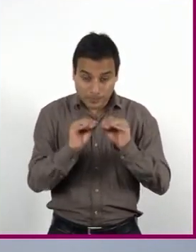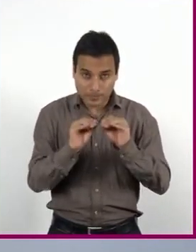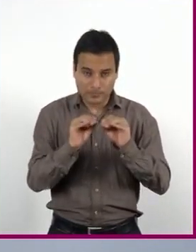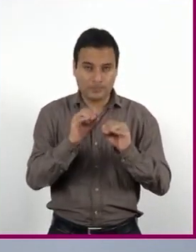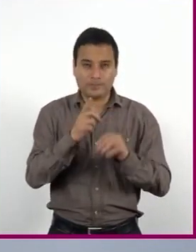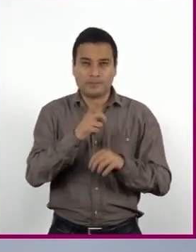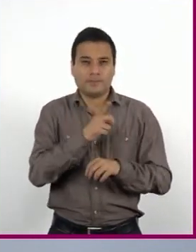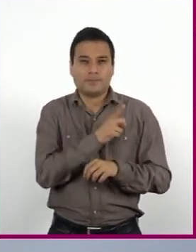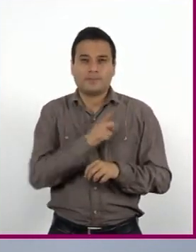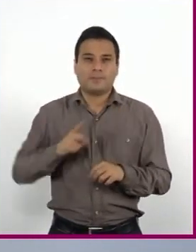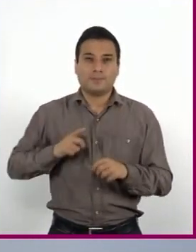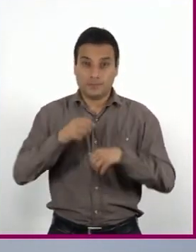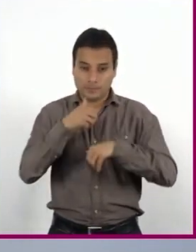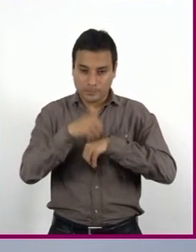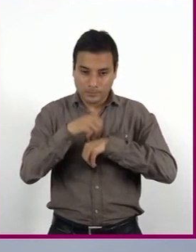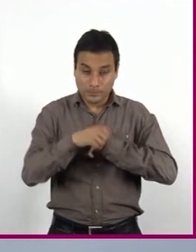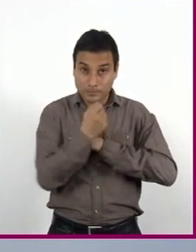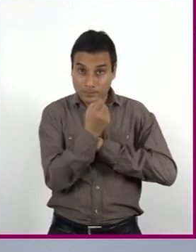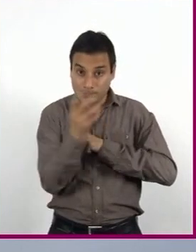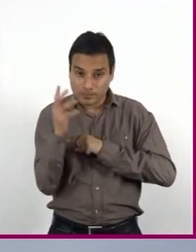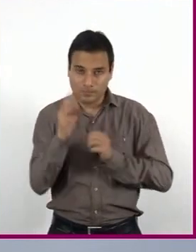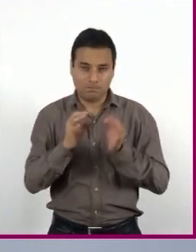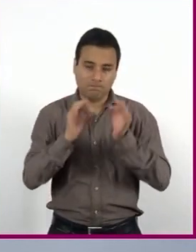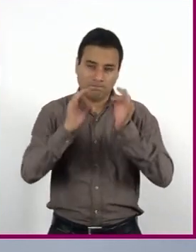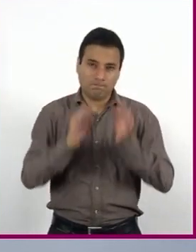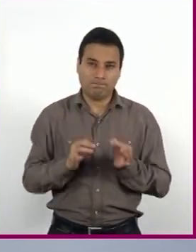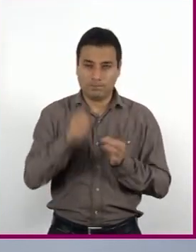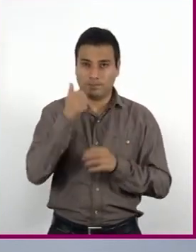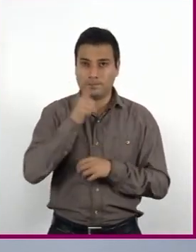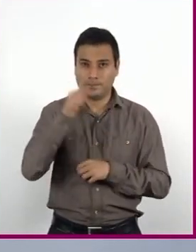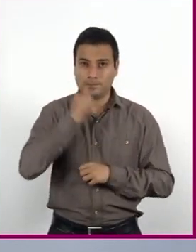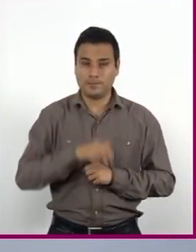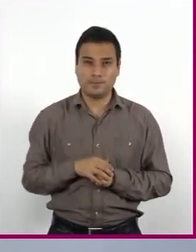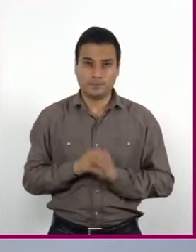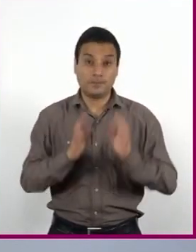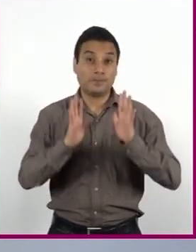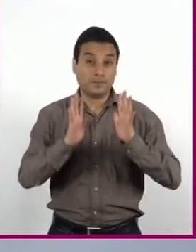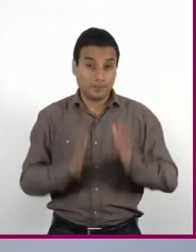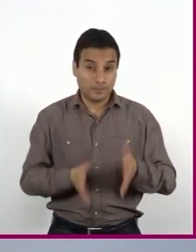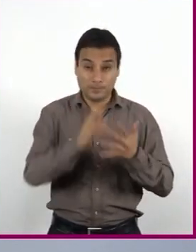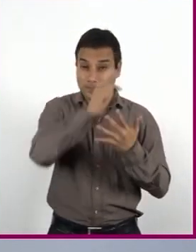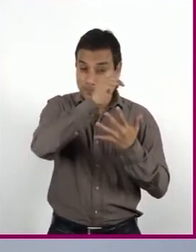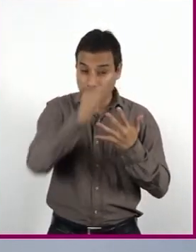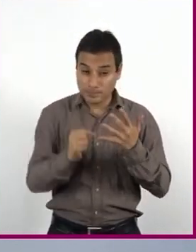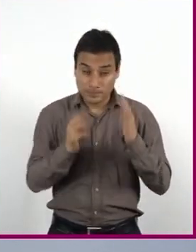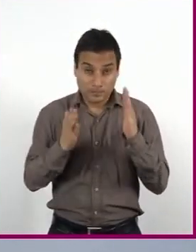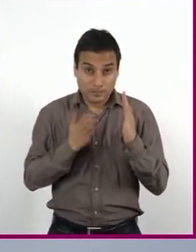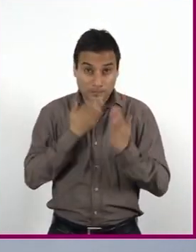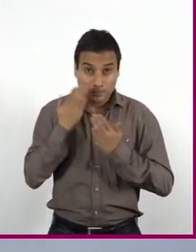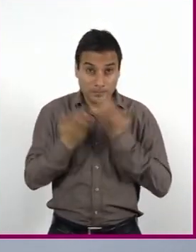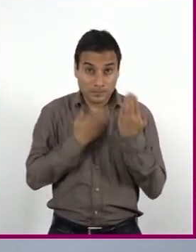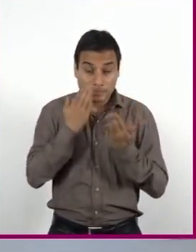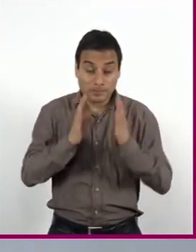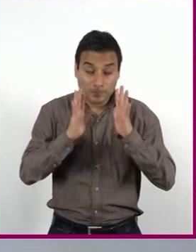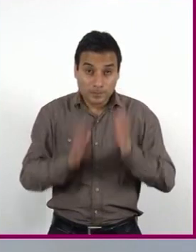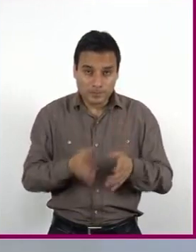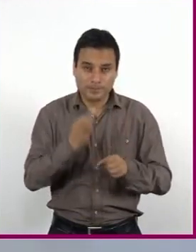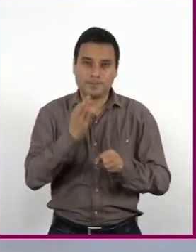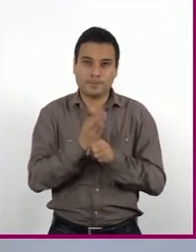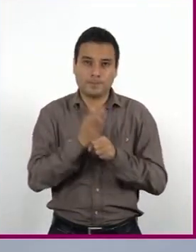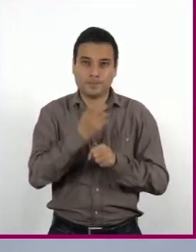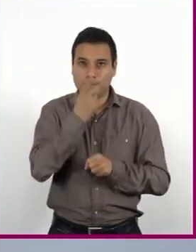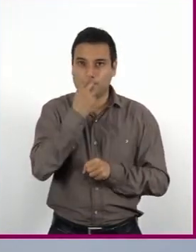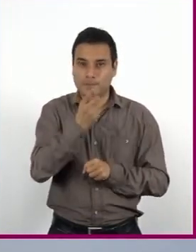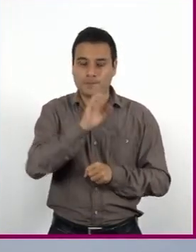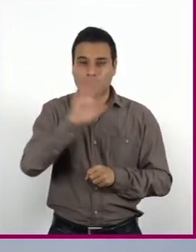coincidir con el número de caras del cuerpo geométrico. Ya que estudiamos todos los elementos de esta sesión, no queda más que